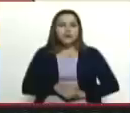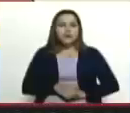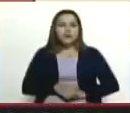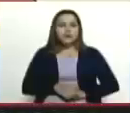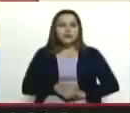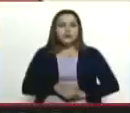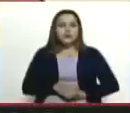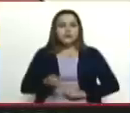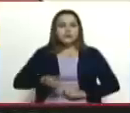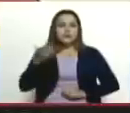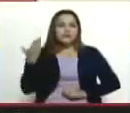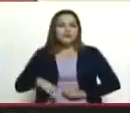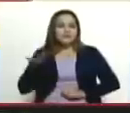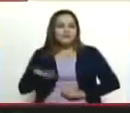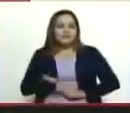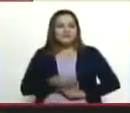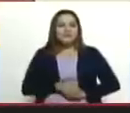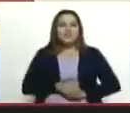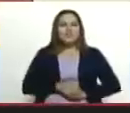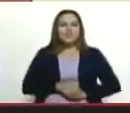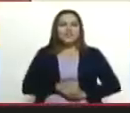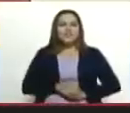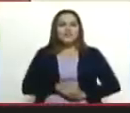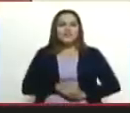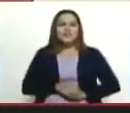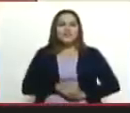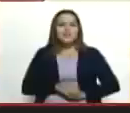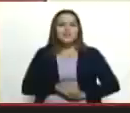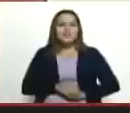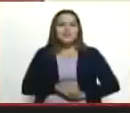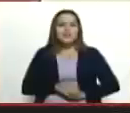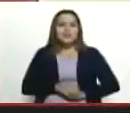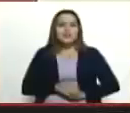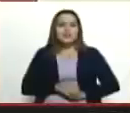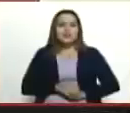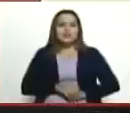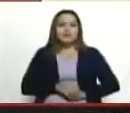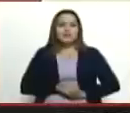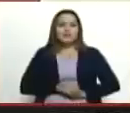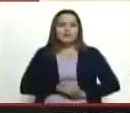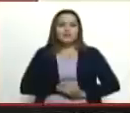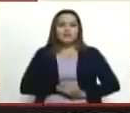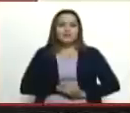digo desde el punto de vista político, ¿no?, que tiene que ver